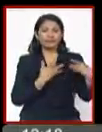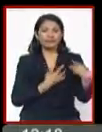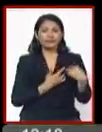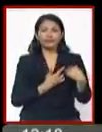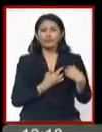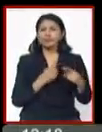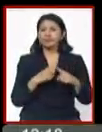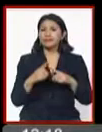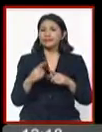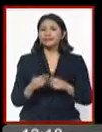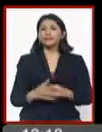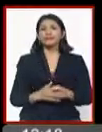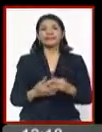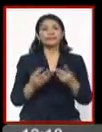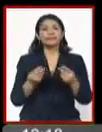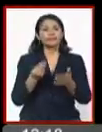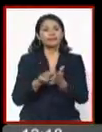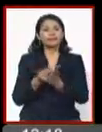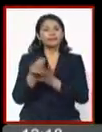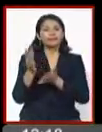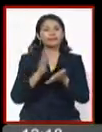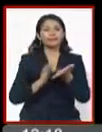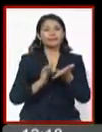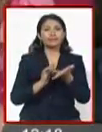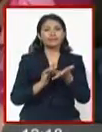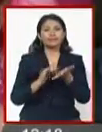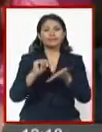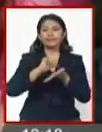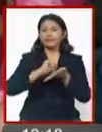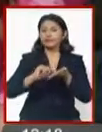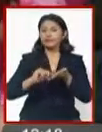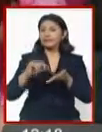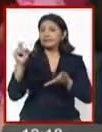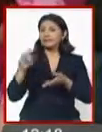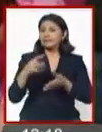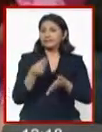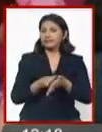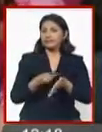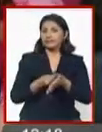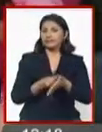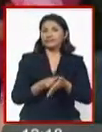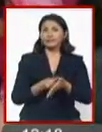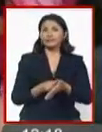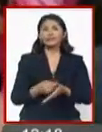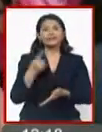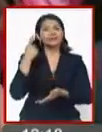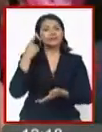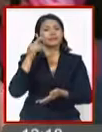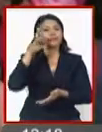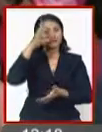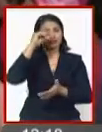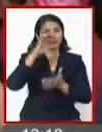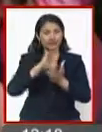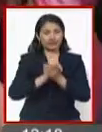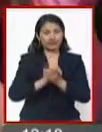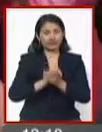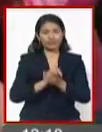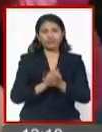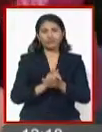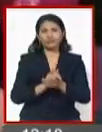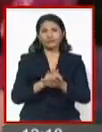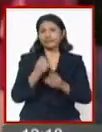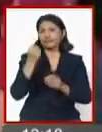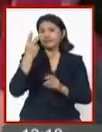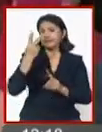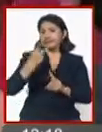necesita comprar los medicamentos para cirugías se necesita plata que señora para su marido medio porque éste es del